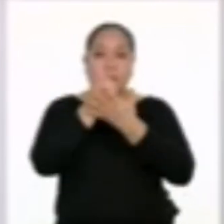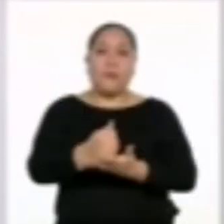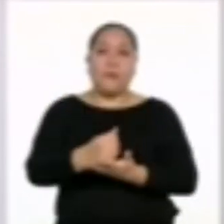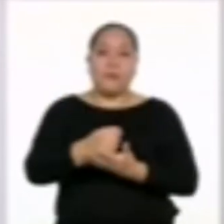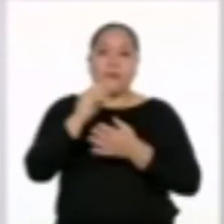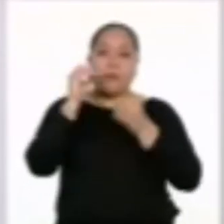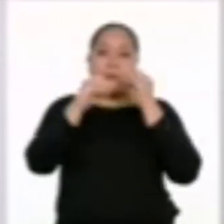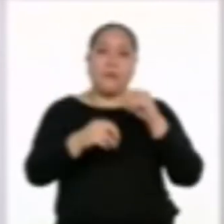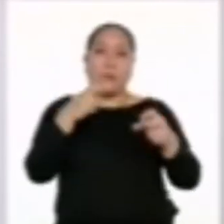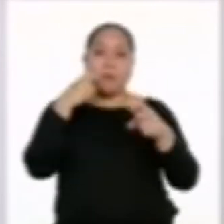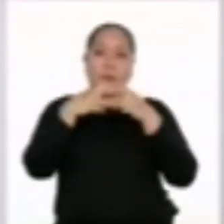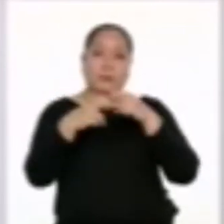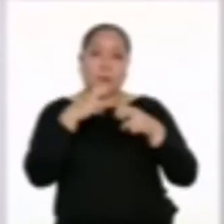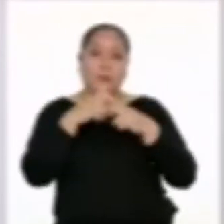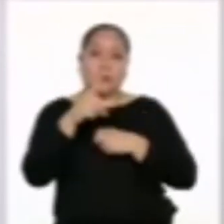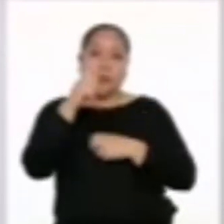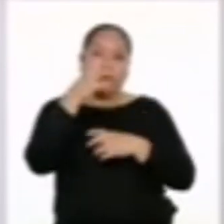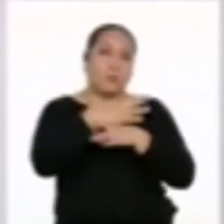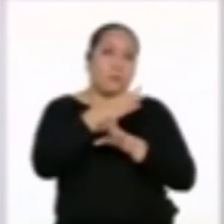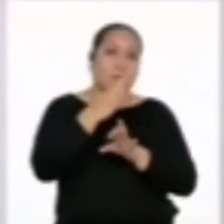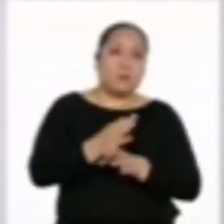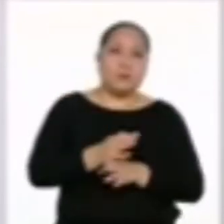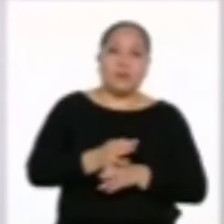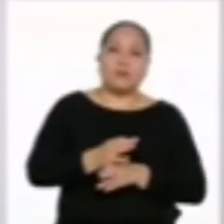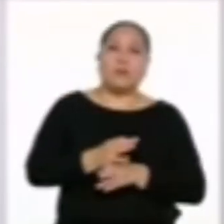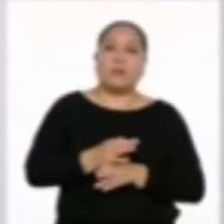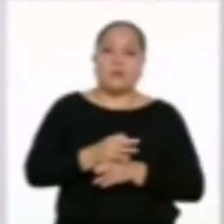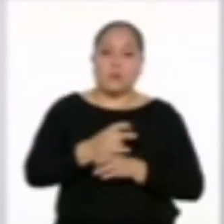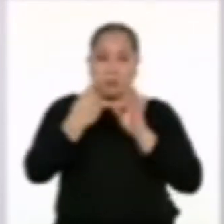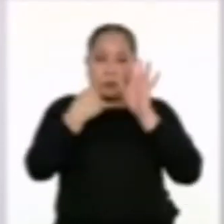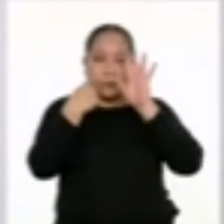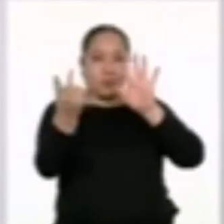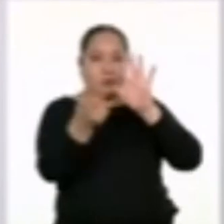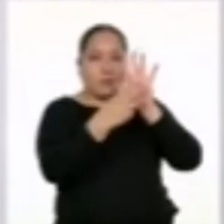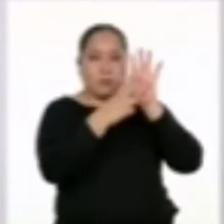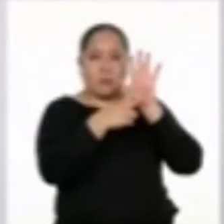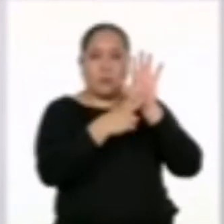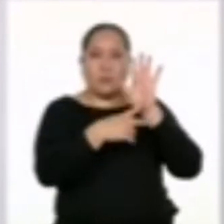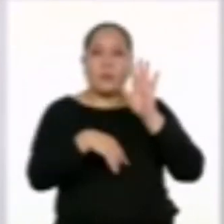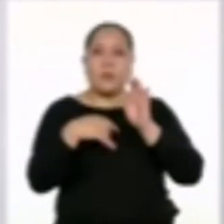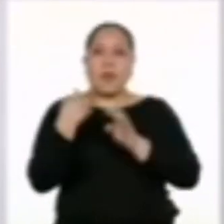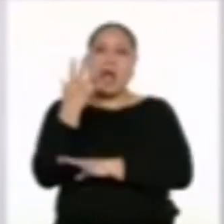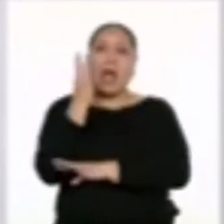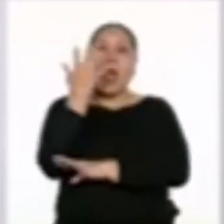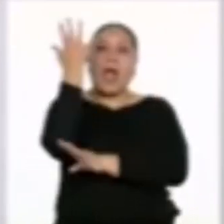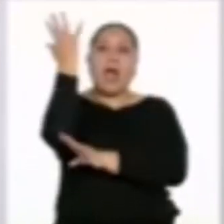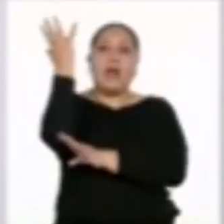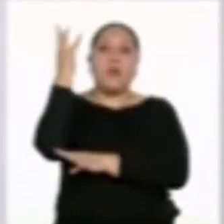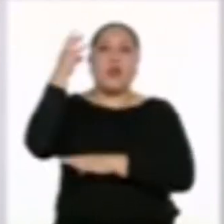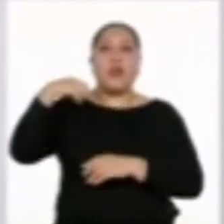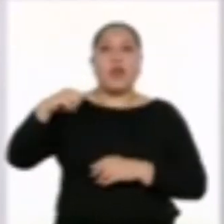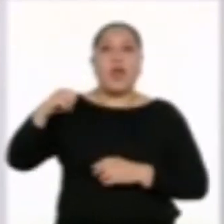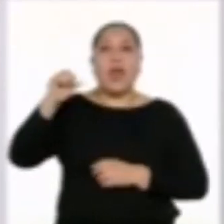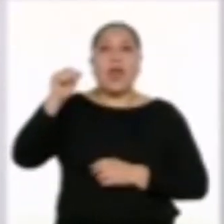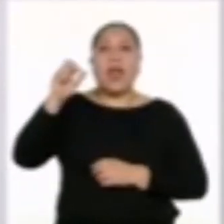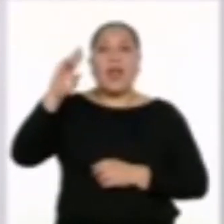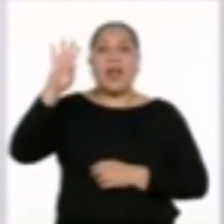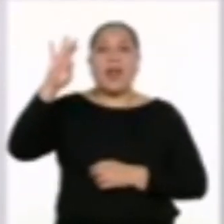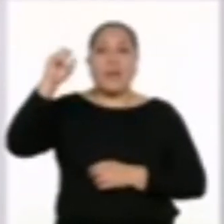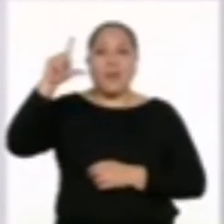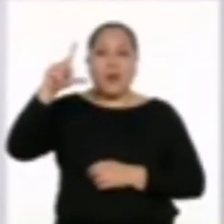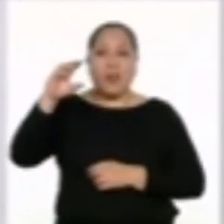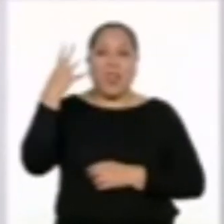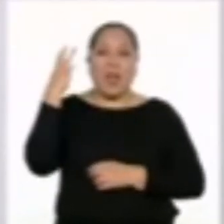a plantear problemáticas de una forma más visual y concreta, el árbol de problemas. Para